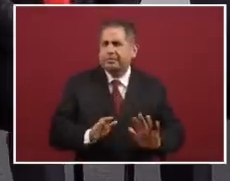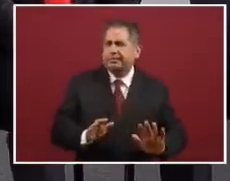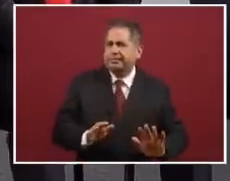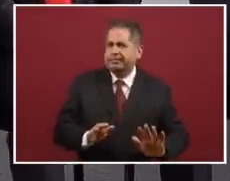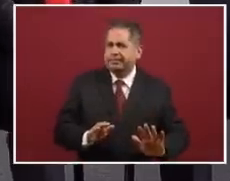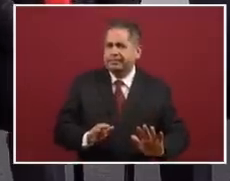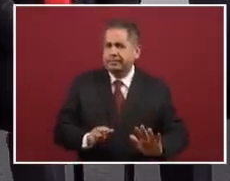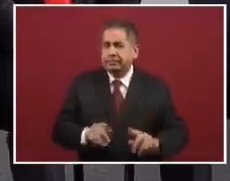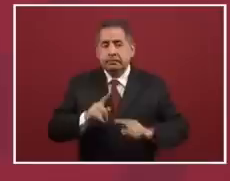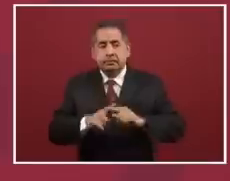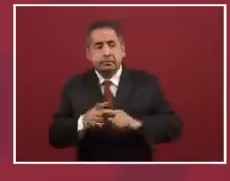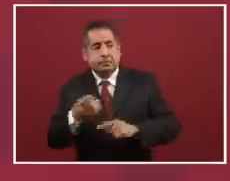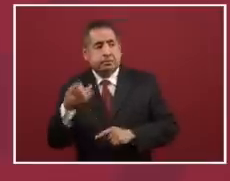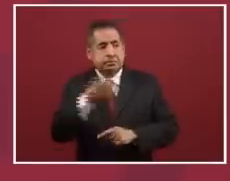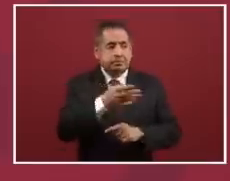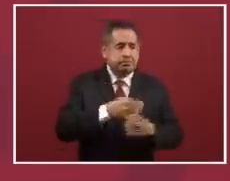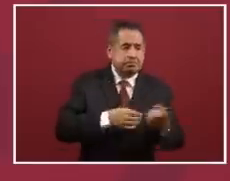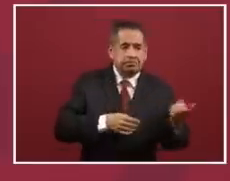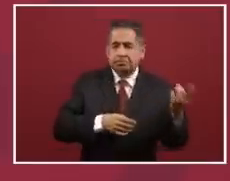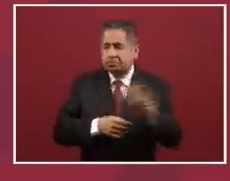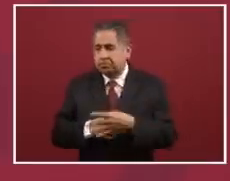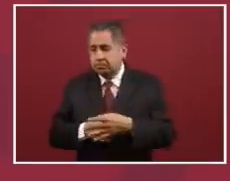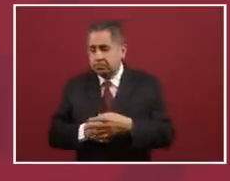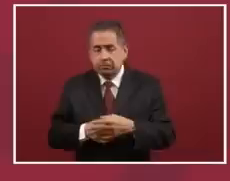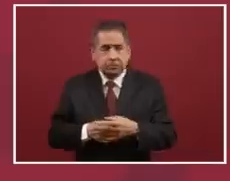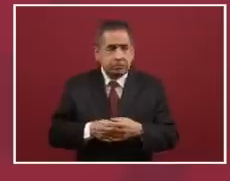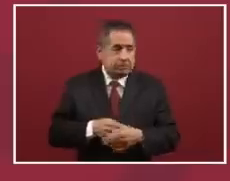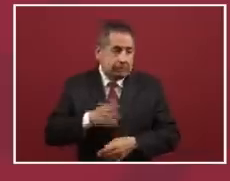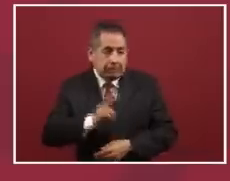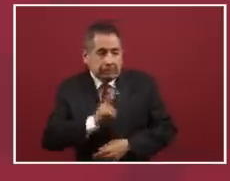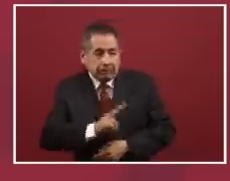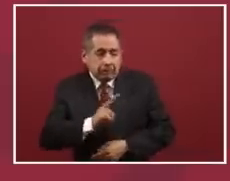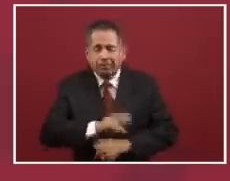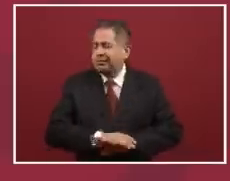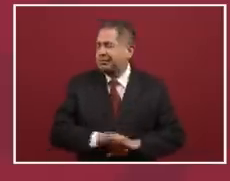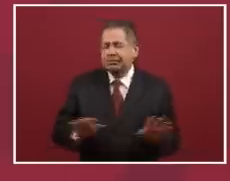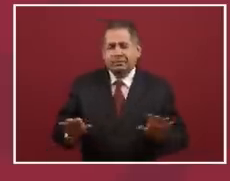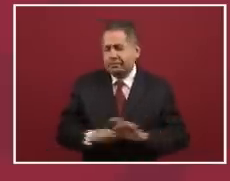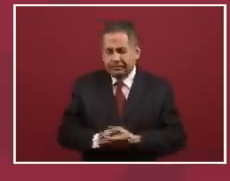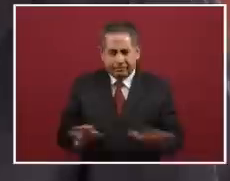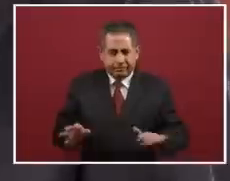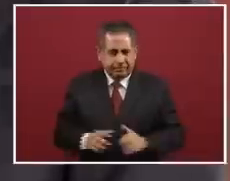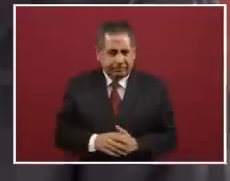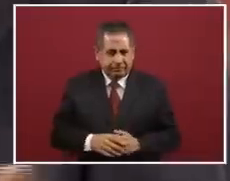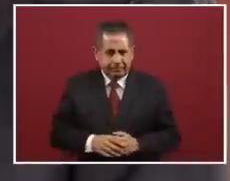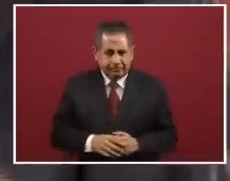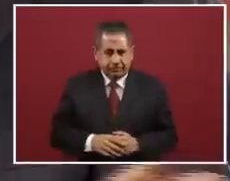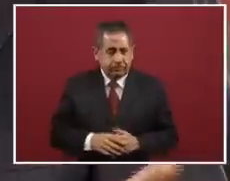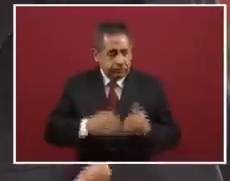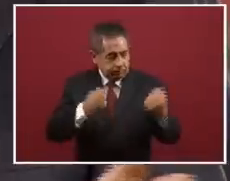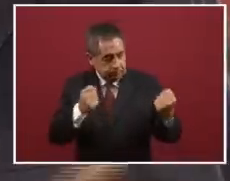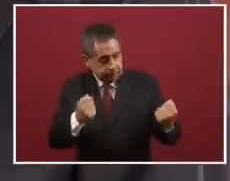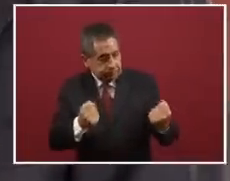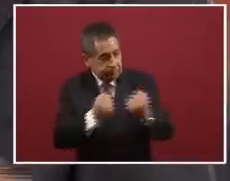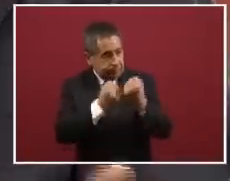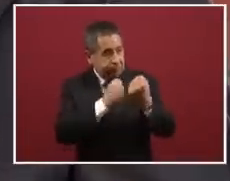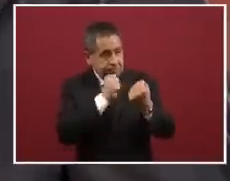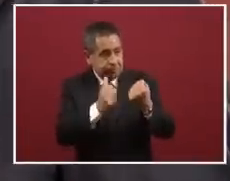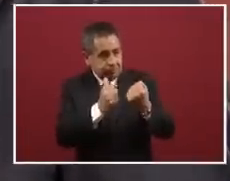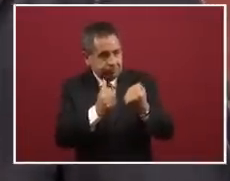sobre quién ganó, quién perdió. Yo creo que cuando no hay enfrentamiento, se